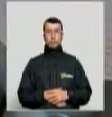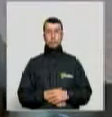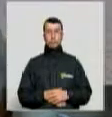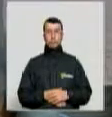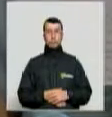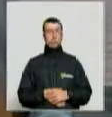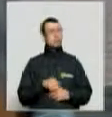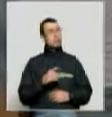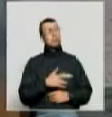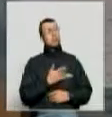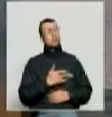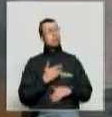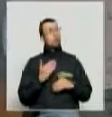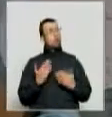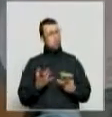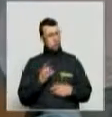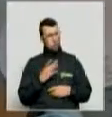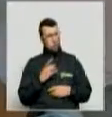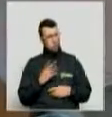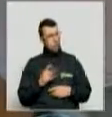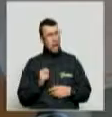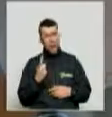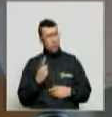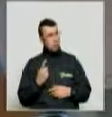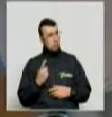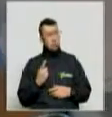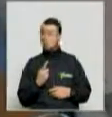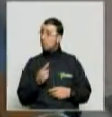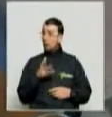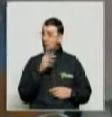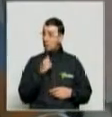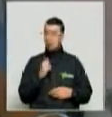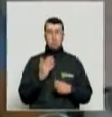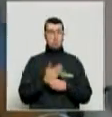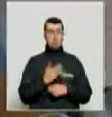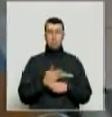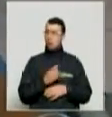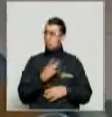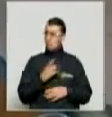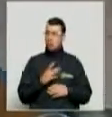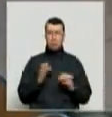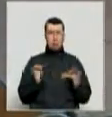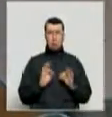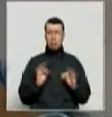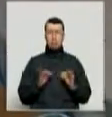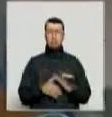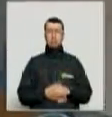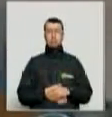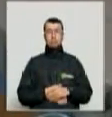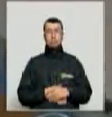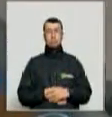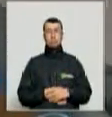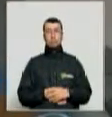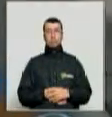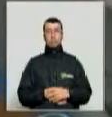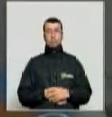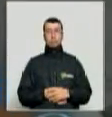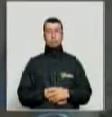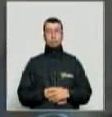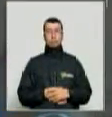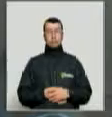¿Cómo se siente, José? ¿Sintió algún dolor, alguna incomodidad? No, para nada, ningún dolor. Ok.